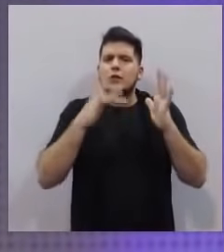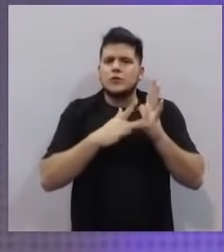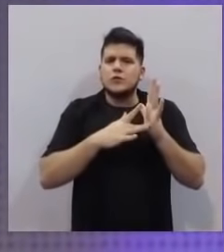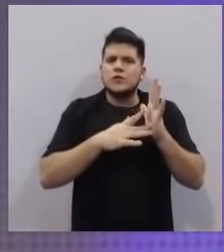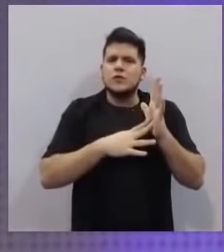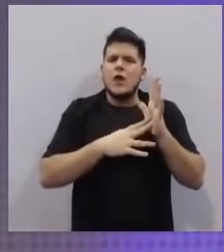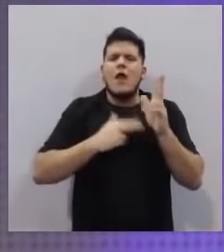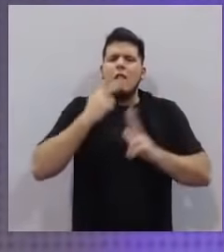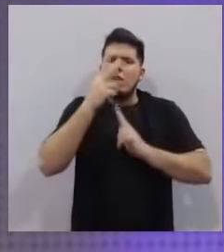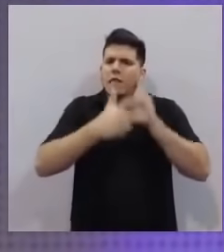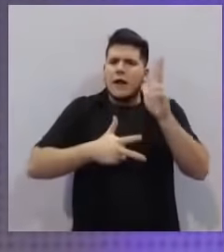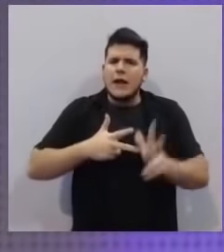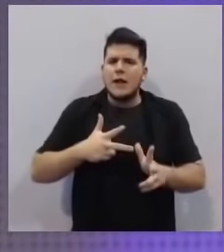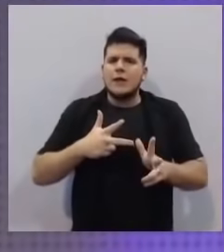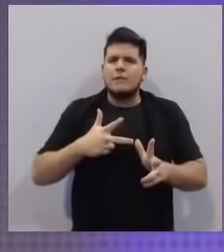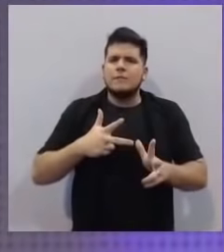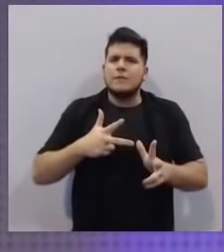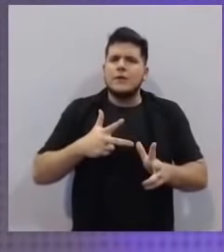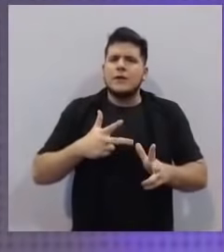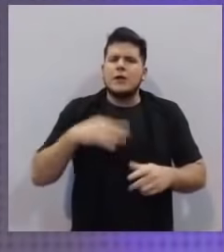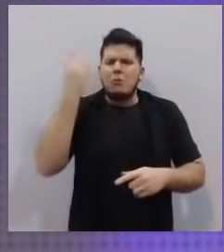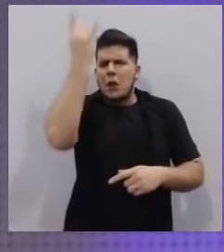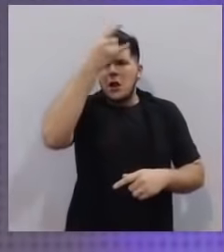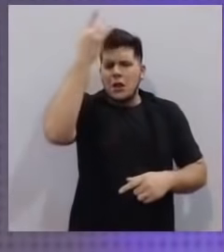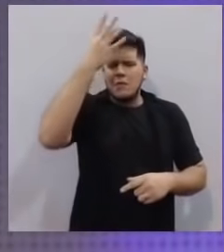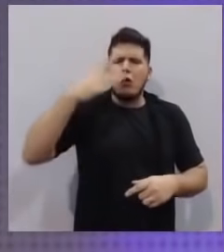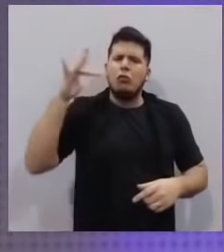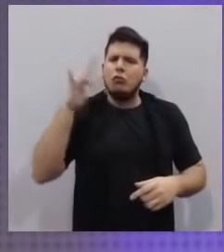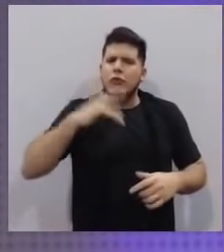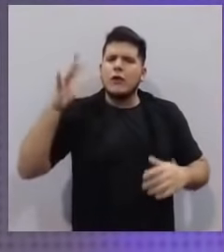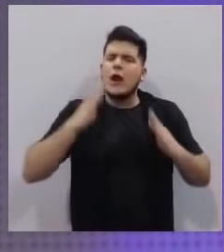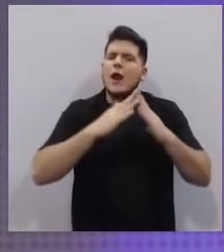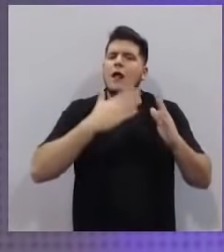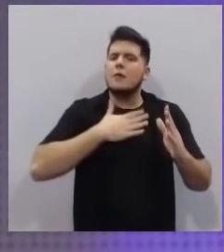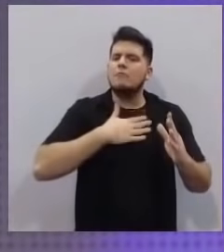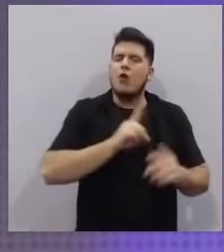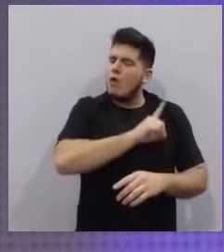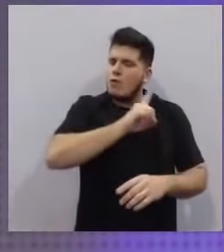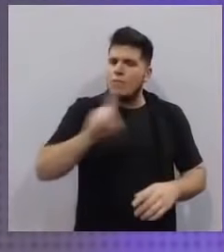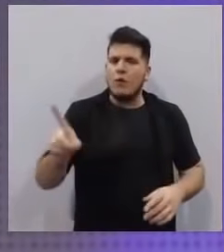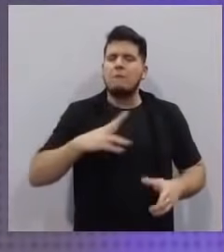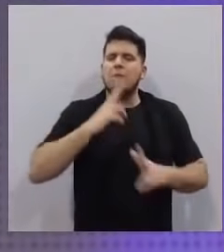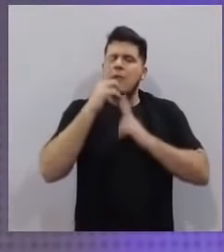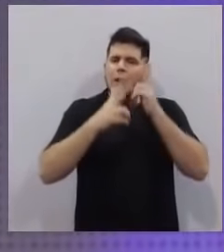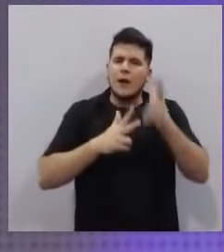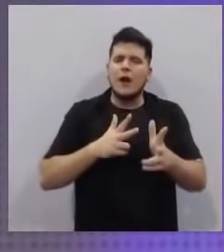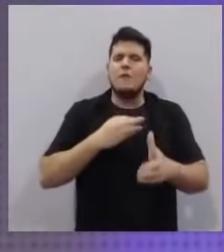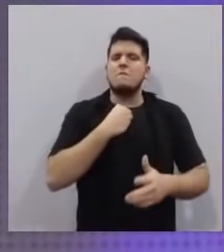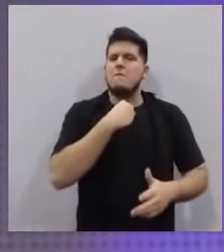casa nunca va a tocar mi vida lo declaro en fe en el nombre de jesus